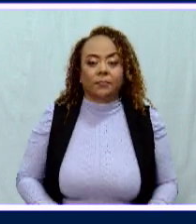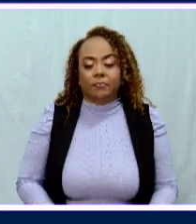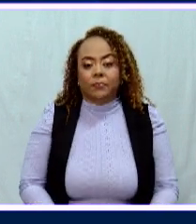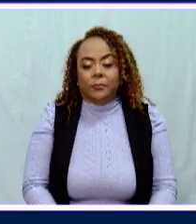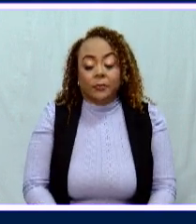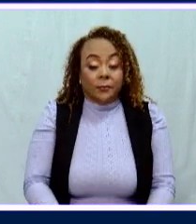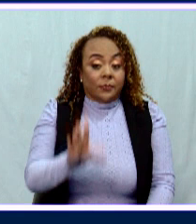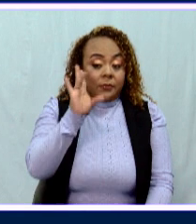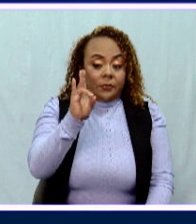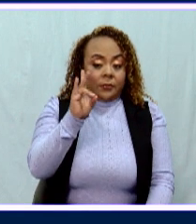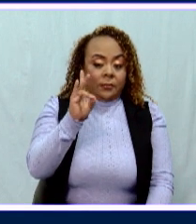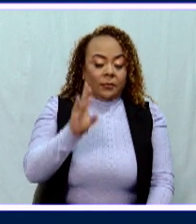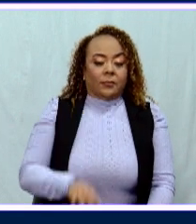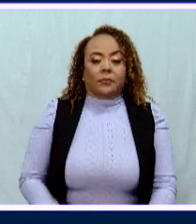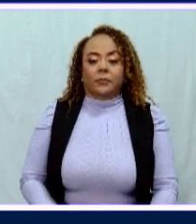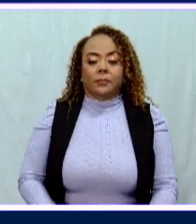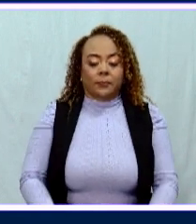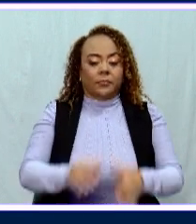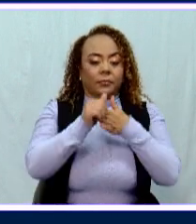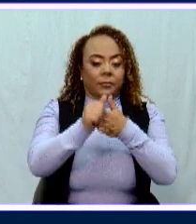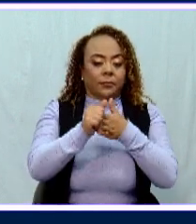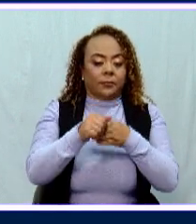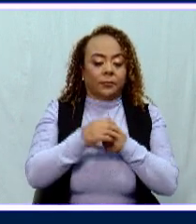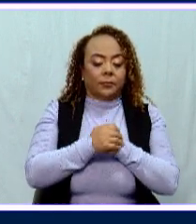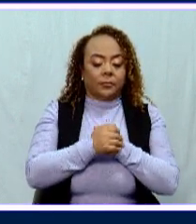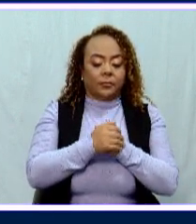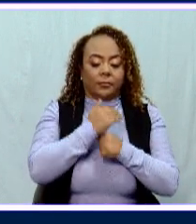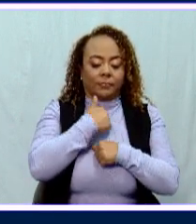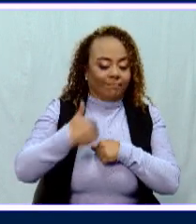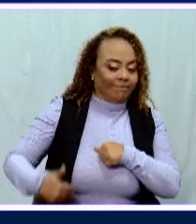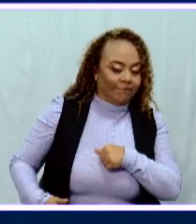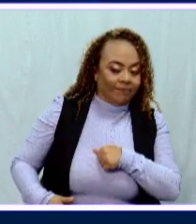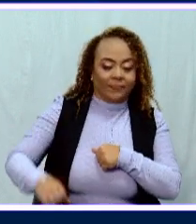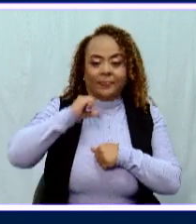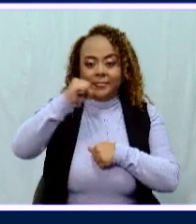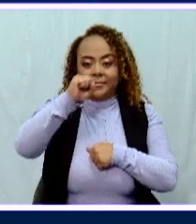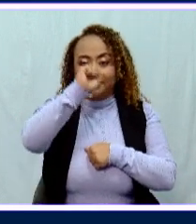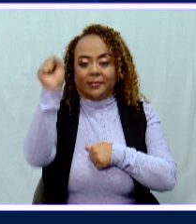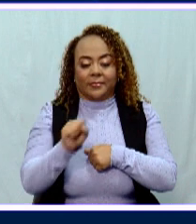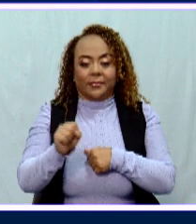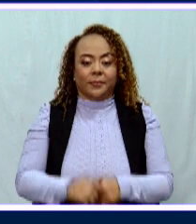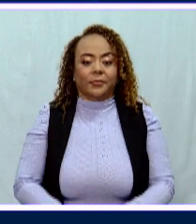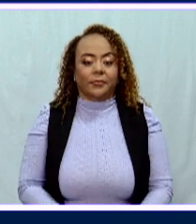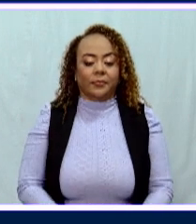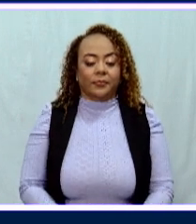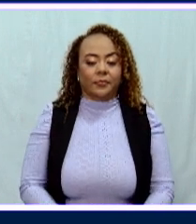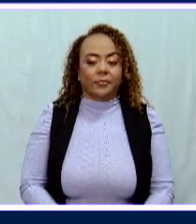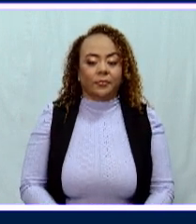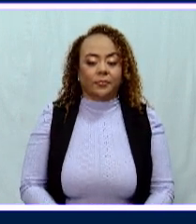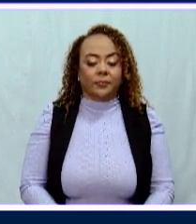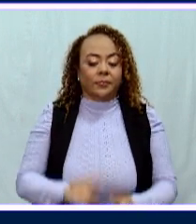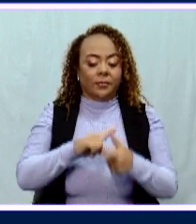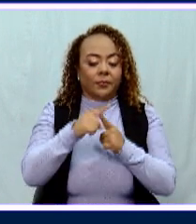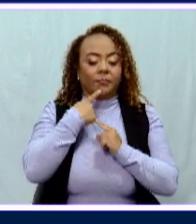y 7 líder herediano campeón Saprissa o sea lo que nos dice en